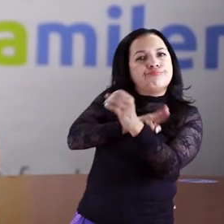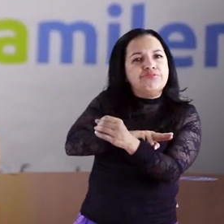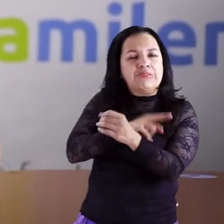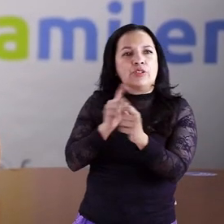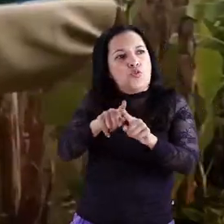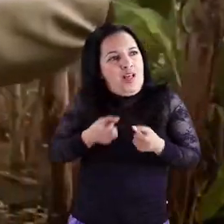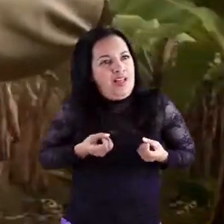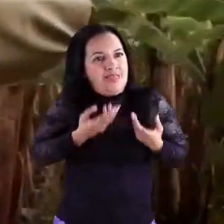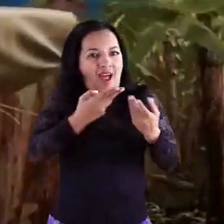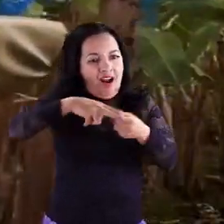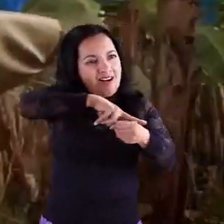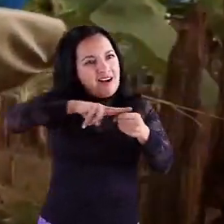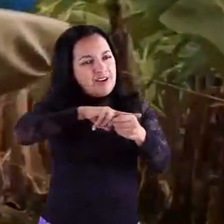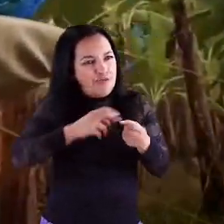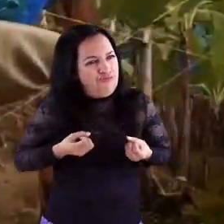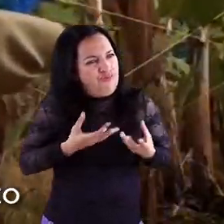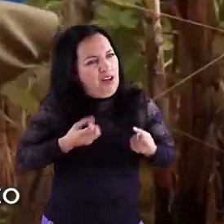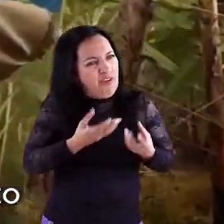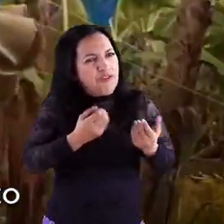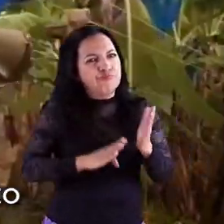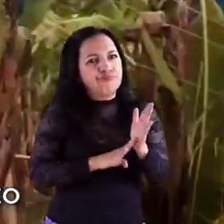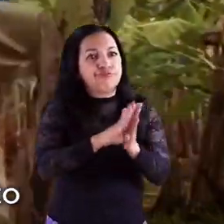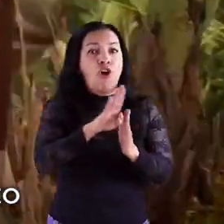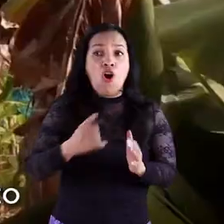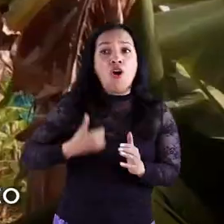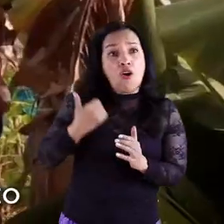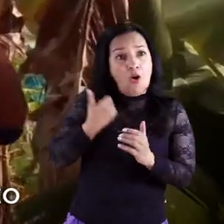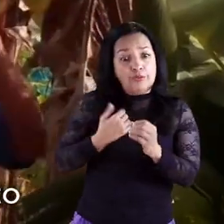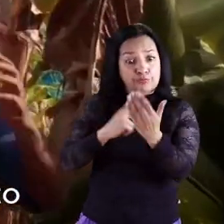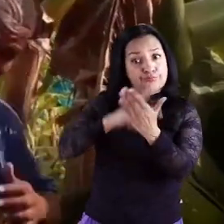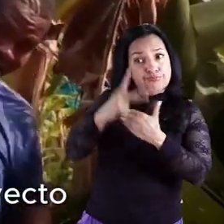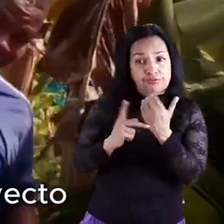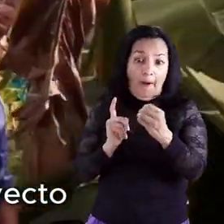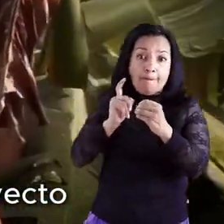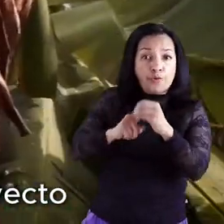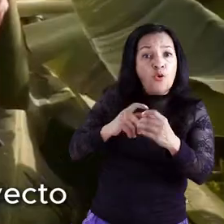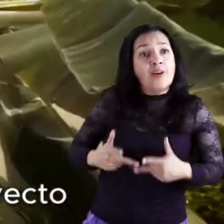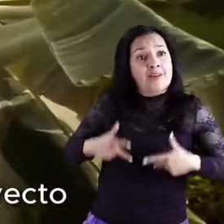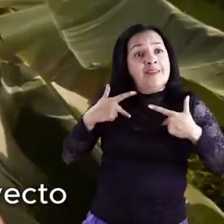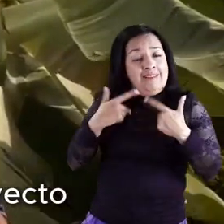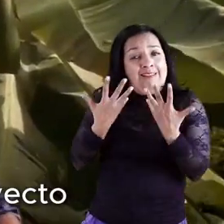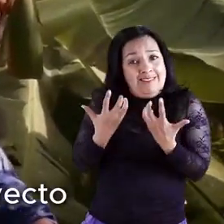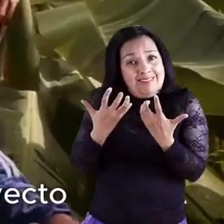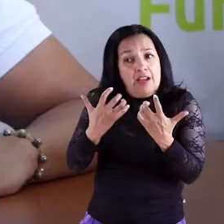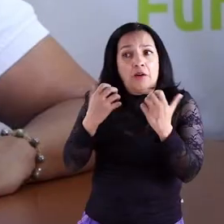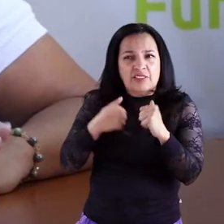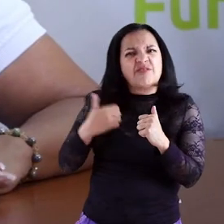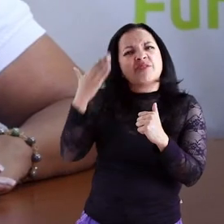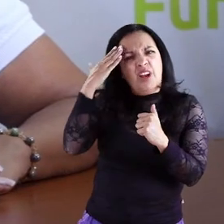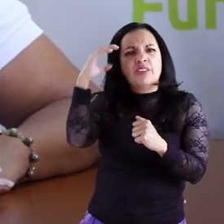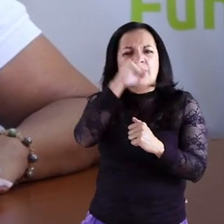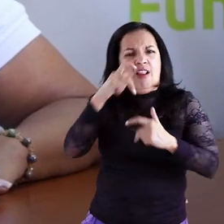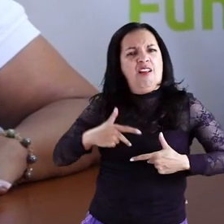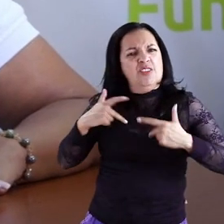puedan aportarle a la región. Los jóvenes quieren estar en este proyecto porque ellos saben que a través de este proyecto pueden